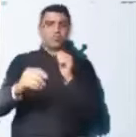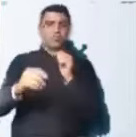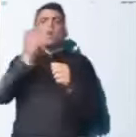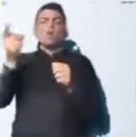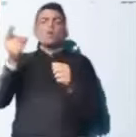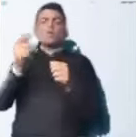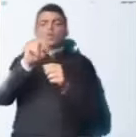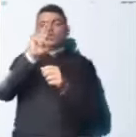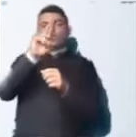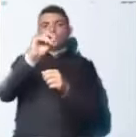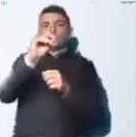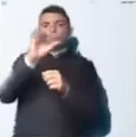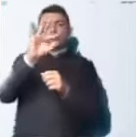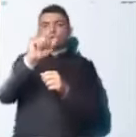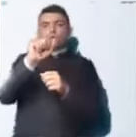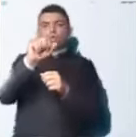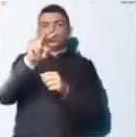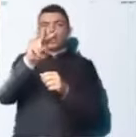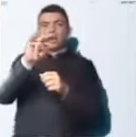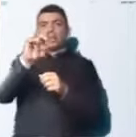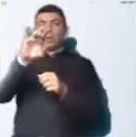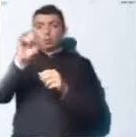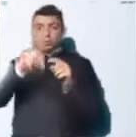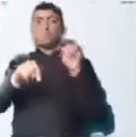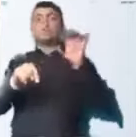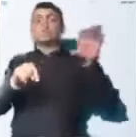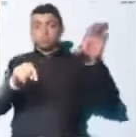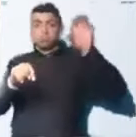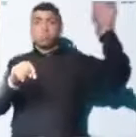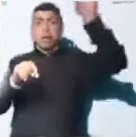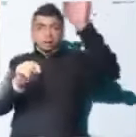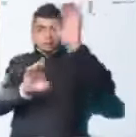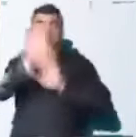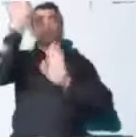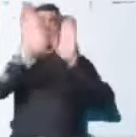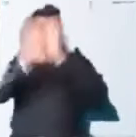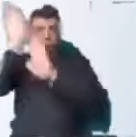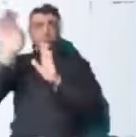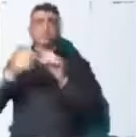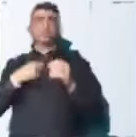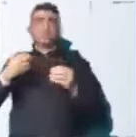países en vía de desarrollo cobra la vida de muchísimos niños.